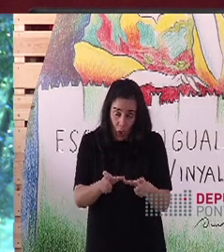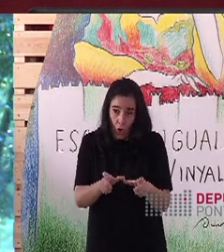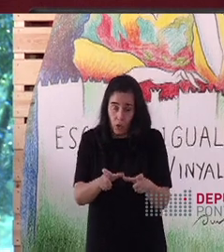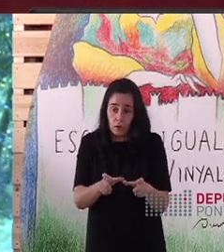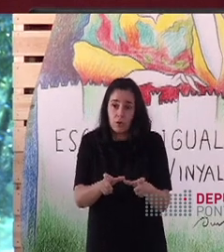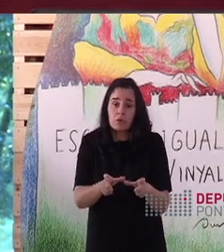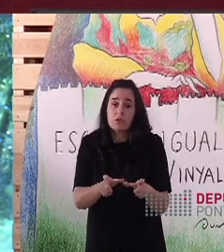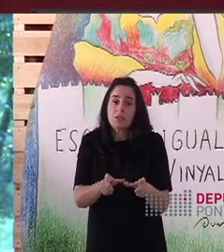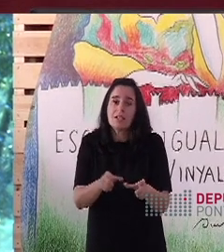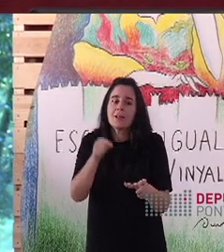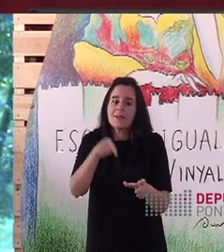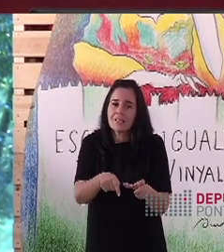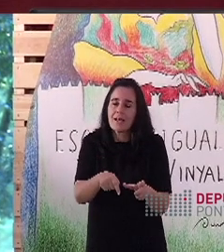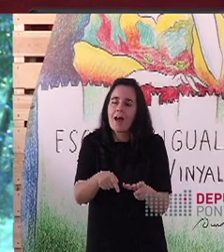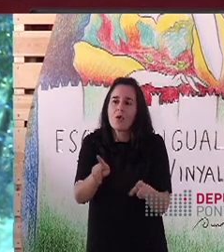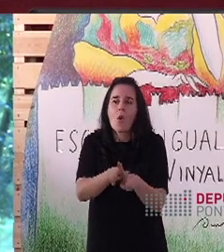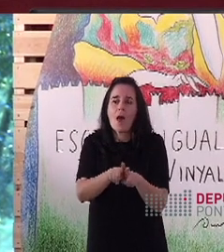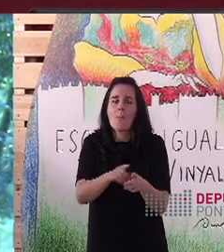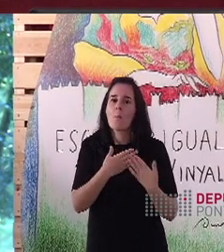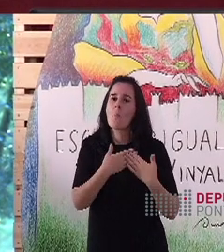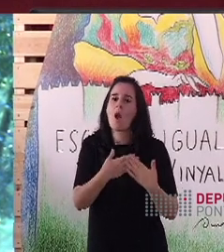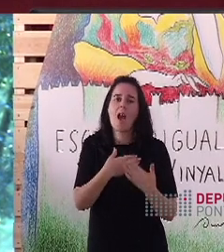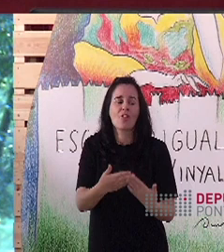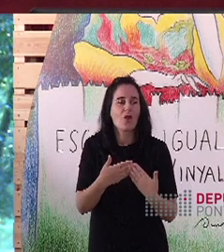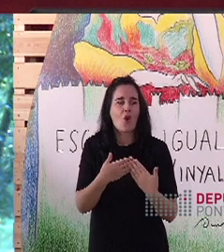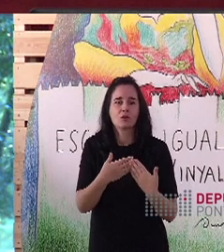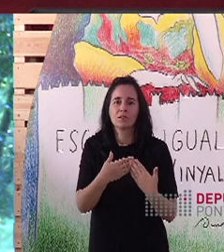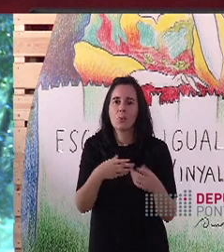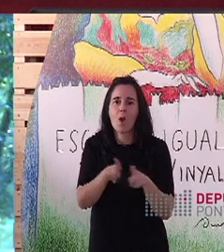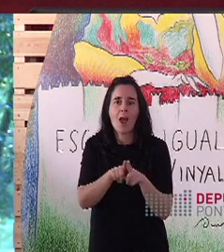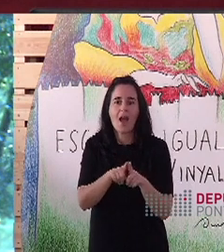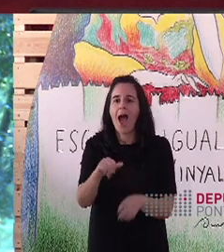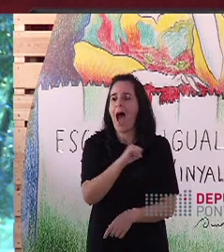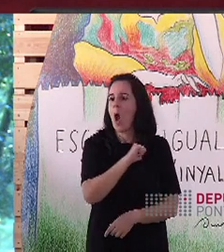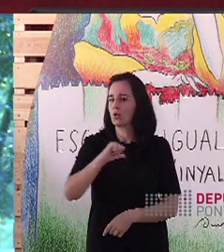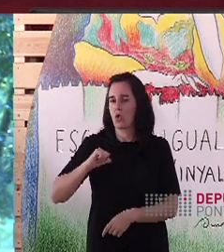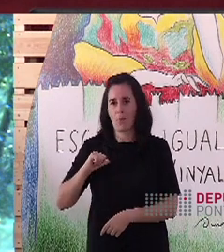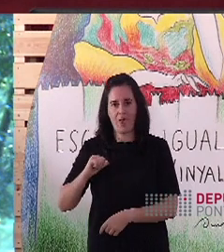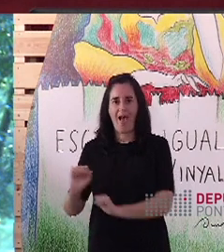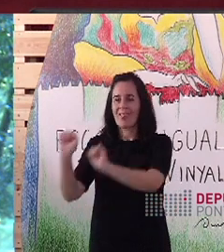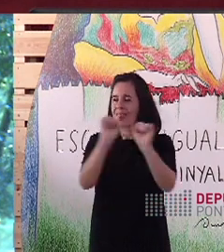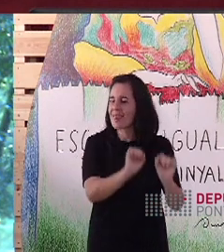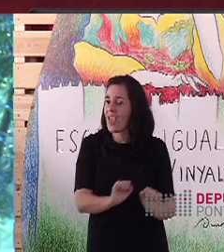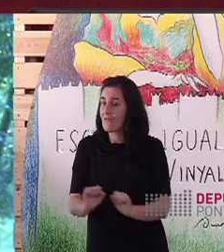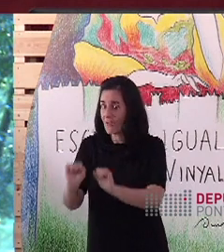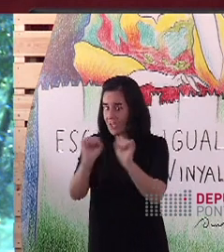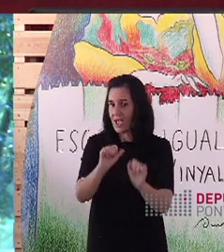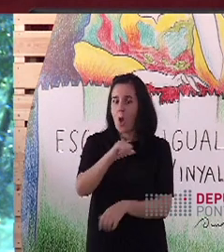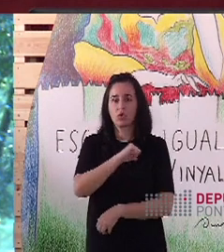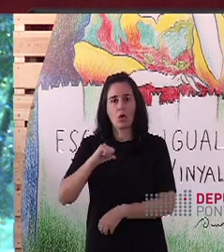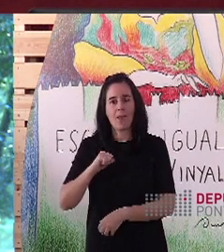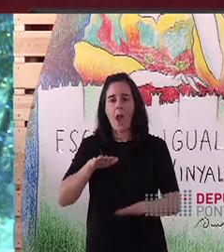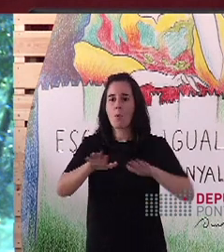movimiento. Hay una vocación infinita de autonomía, de defensa de la autonomía del